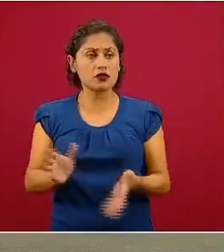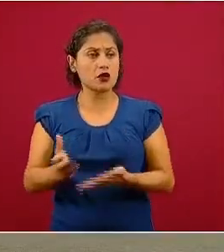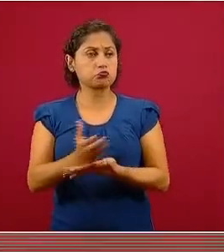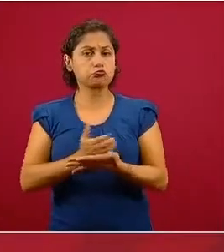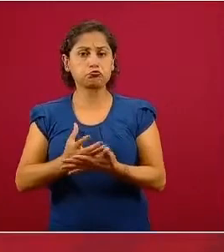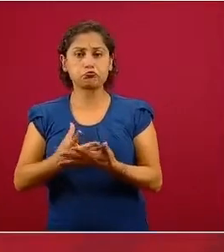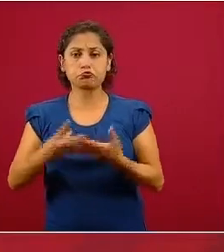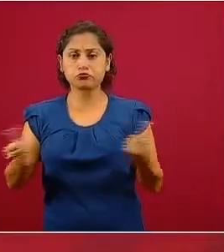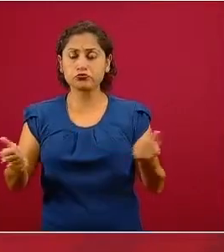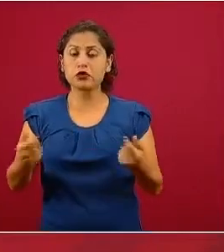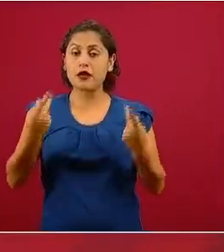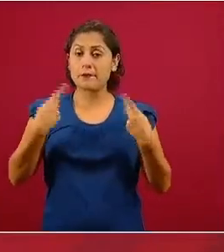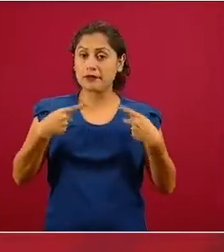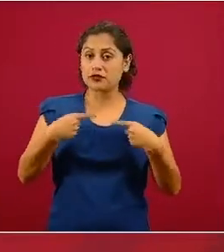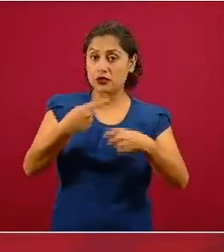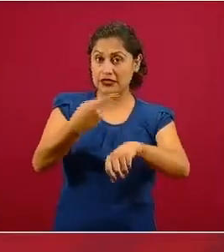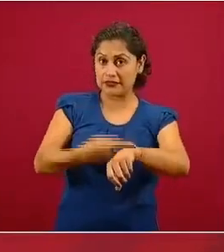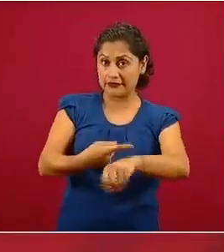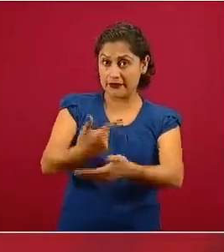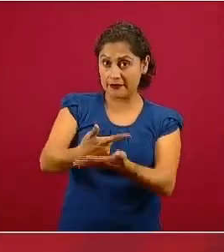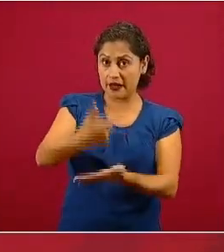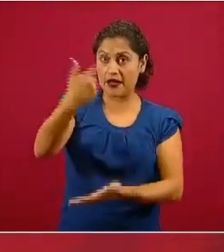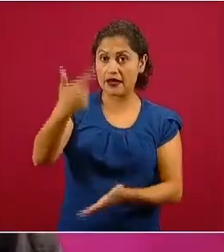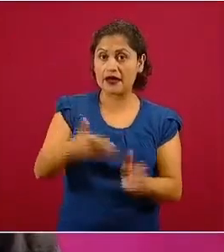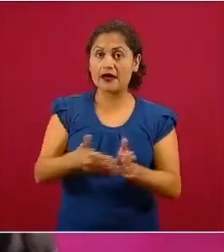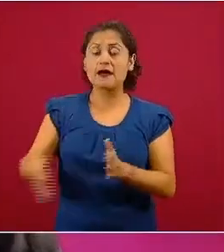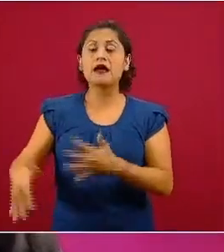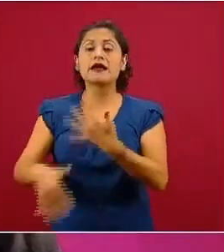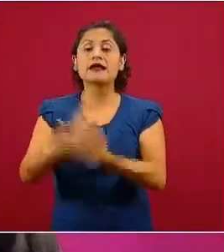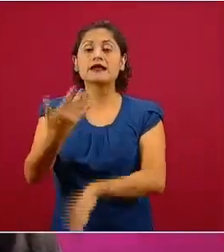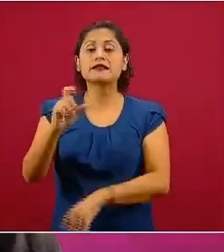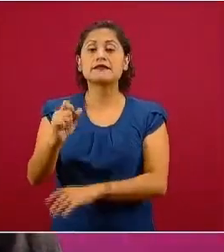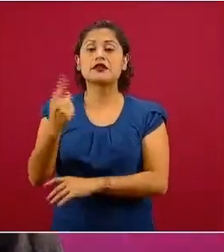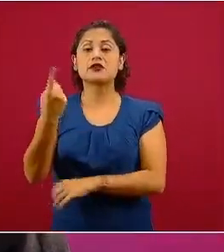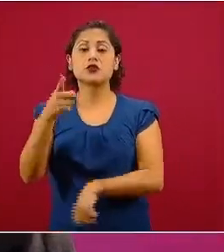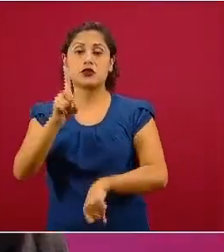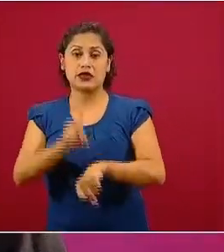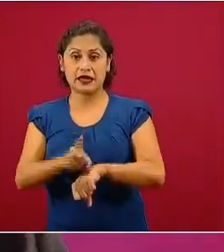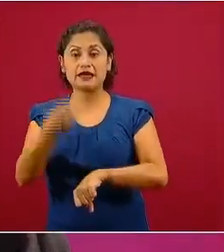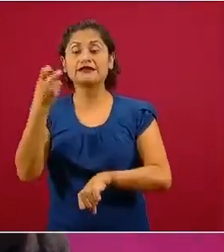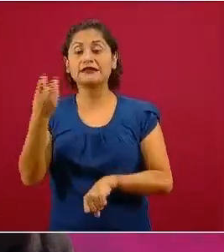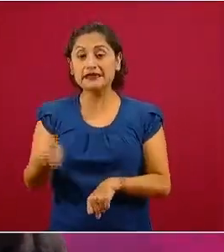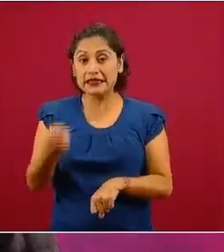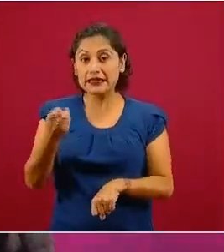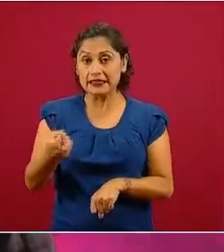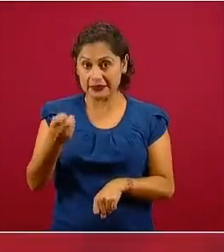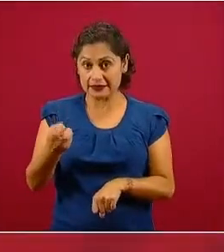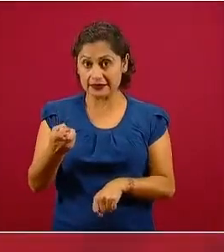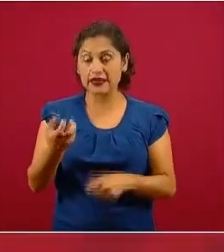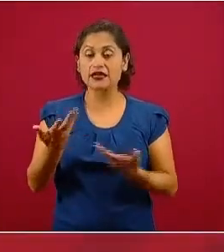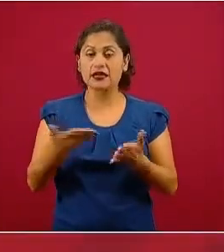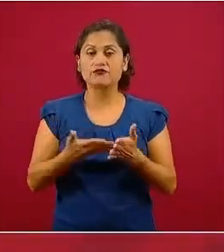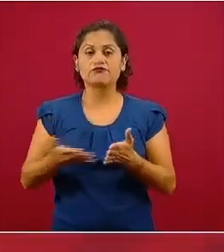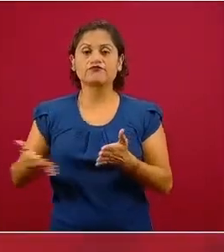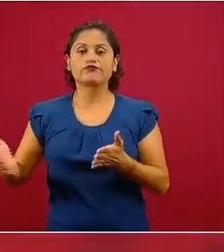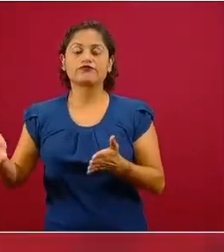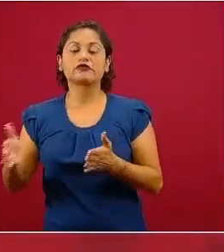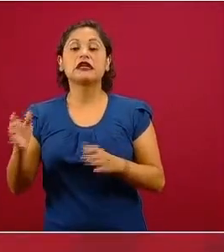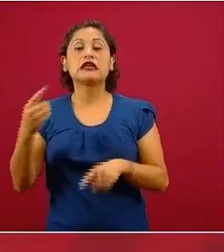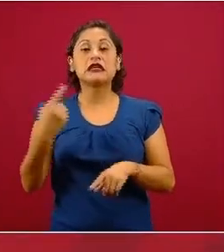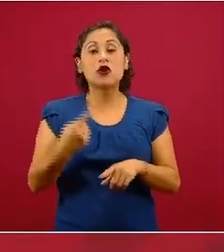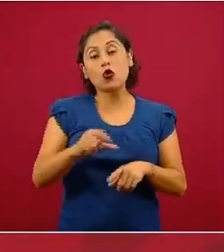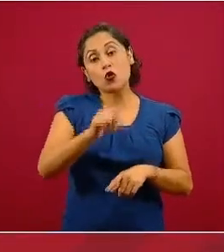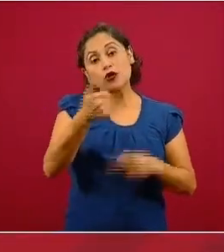en general, entre 15 y 21 días es el tiempo que necesita para recuperarse. Quien tiene enfermedad muy grave y estuvo en la terapia